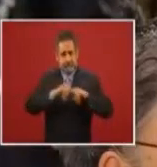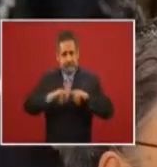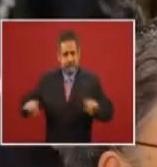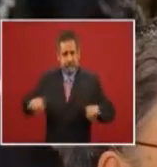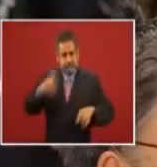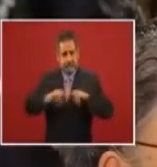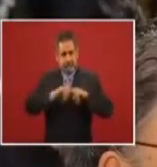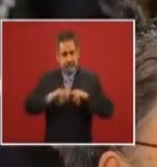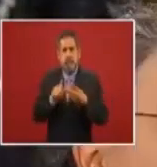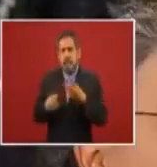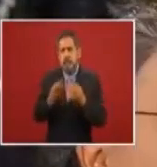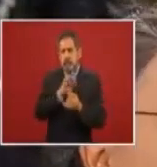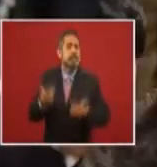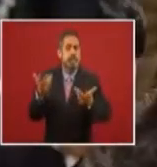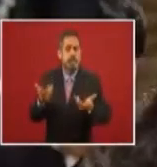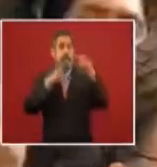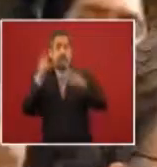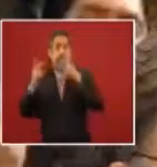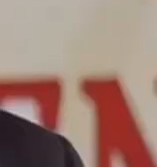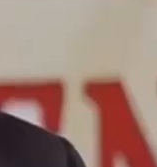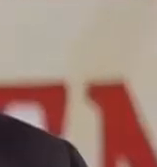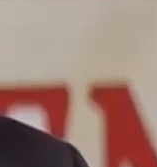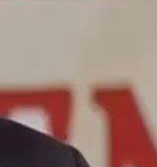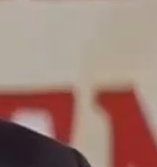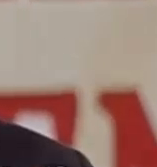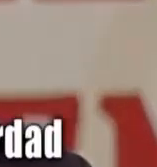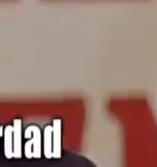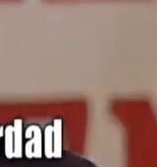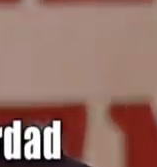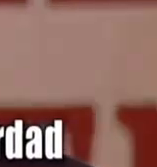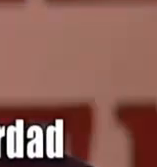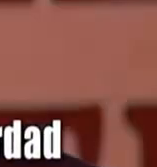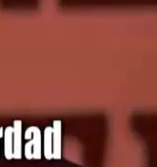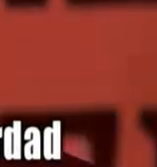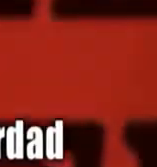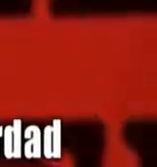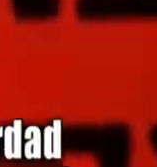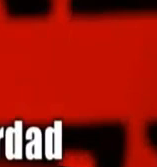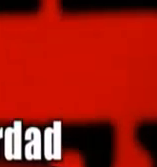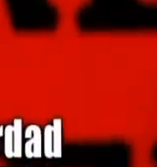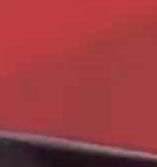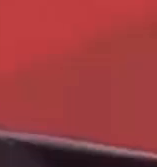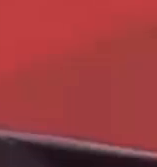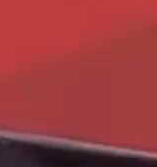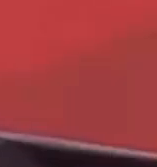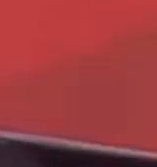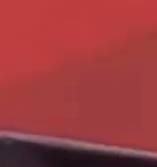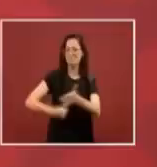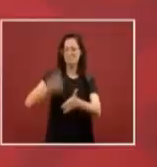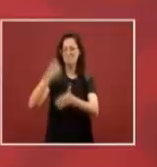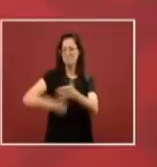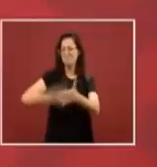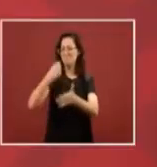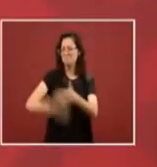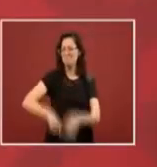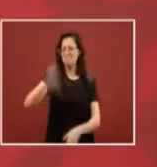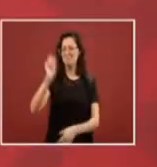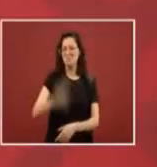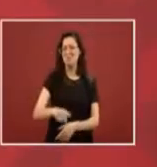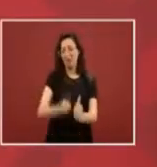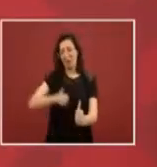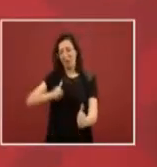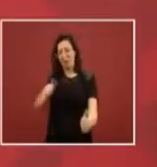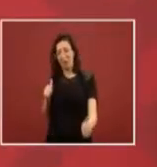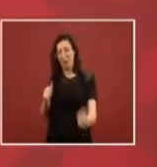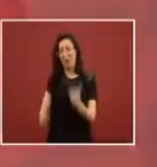Y tres es ¿no deberían hacer algo de verdad para combatir el coronavirus? ¿Qué verga? ¿Ustedes creen que yo voy a dar